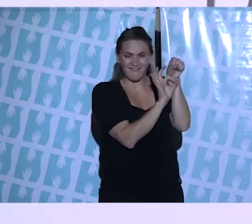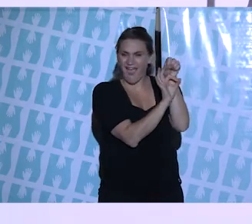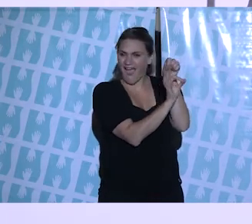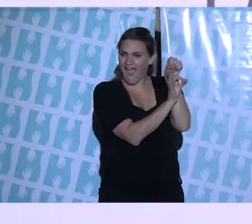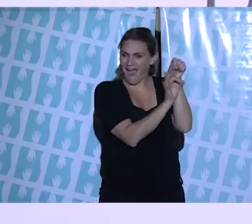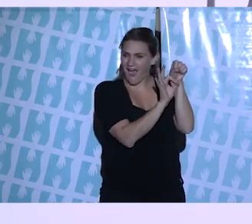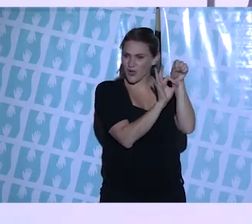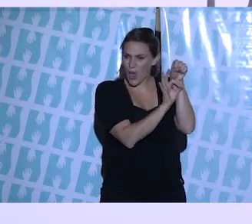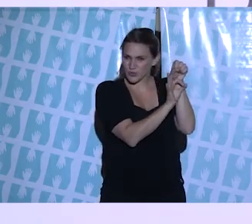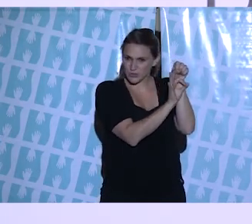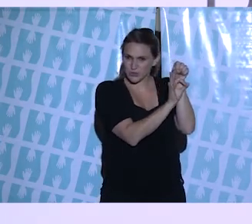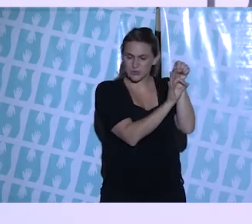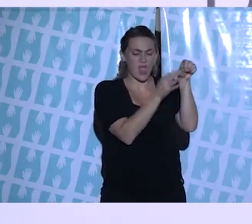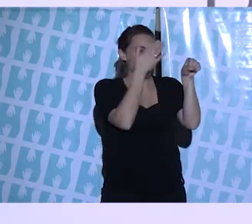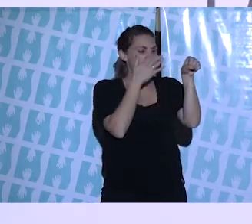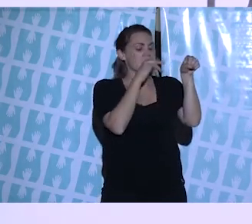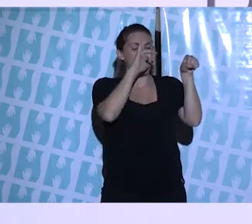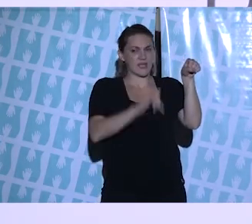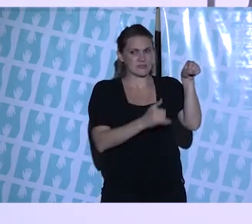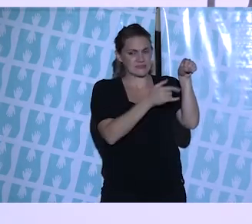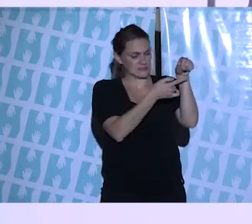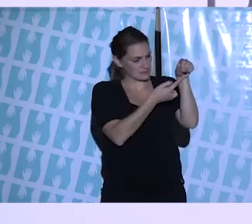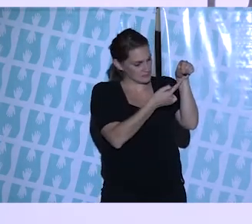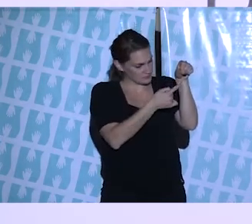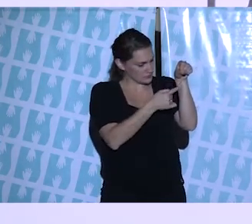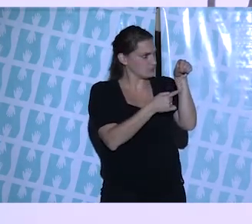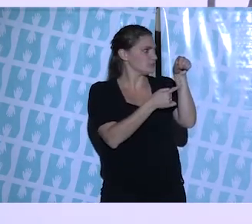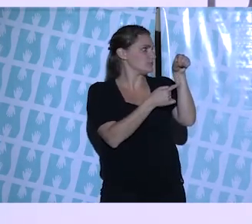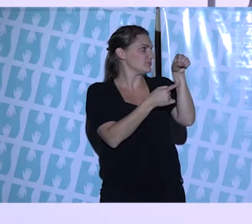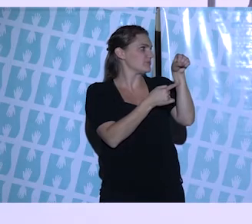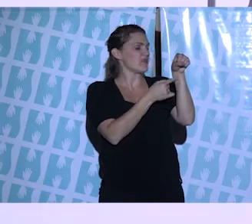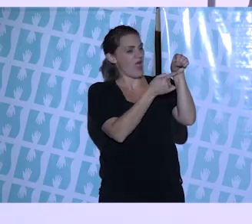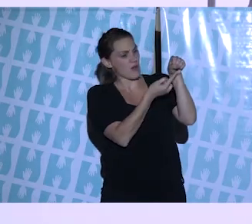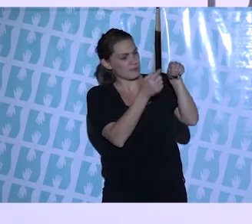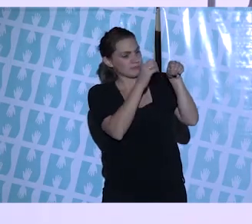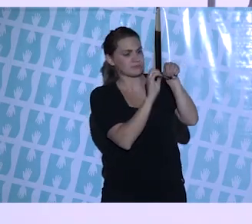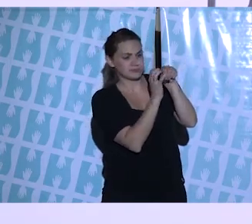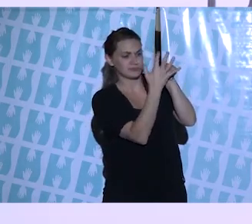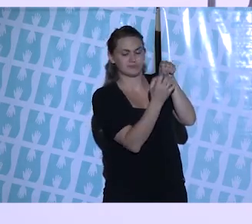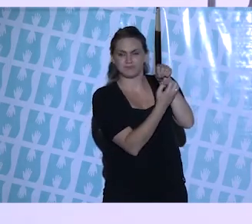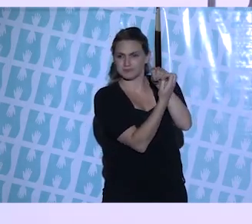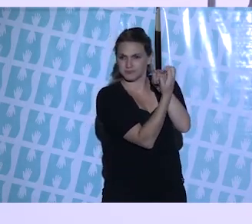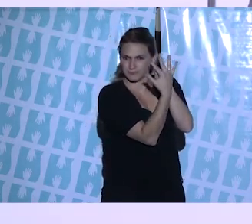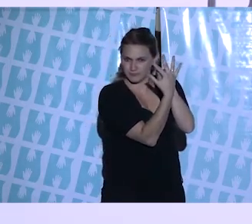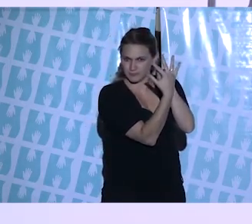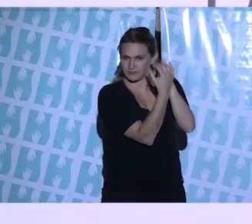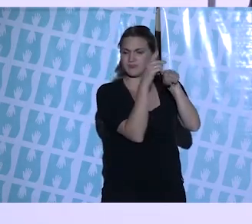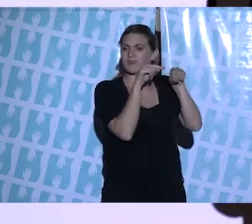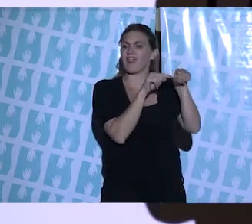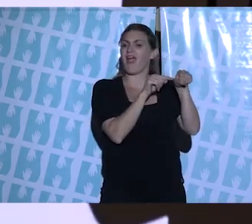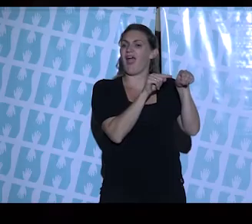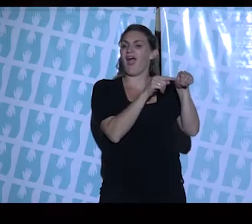y luego recién tardíamente progresaba la enfermedad difundiendo